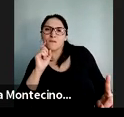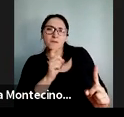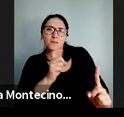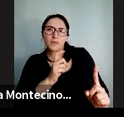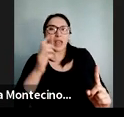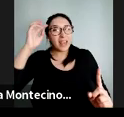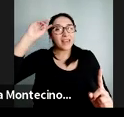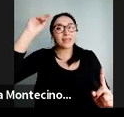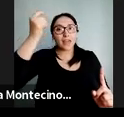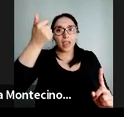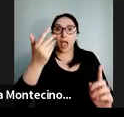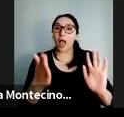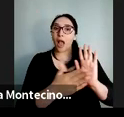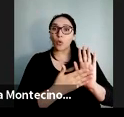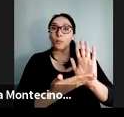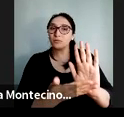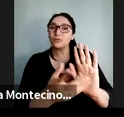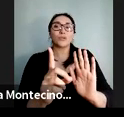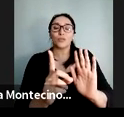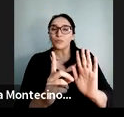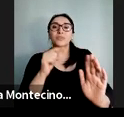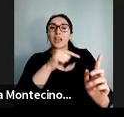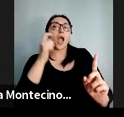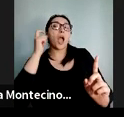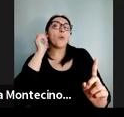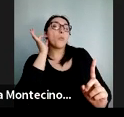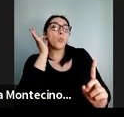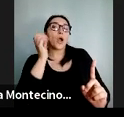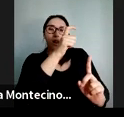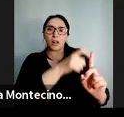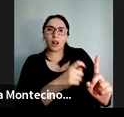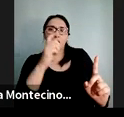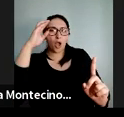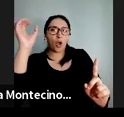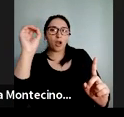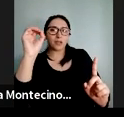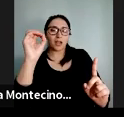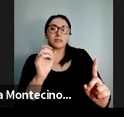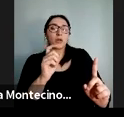en los argumentos, sino en el hecho de que es una mujer quien se expresa y opina públicamente y hay que acallarla.